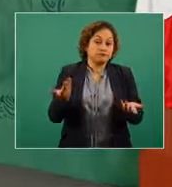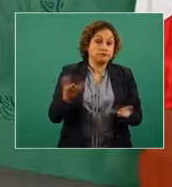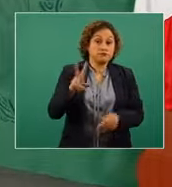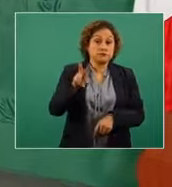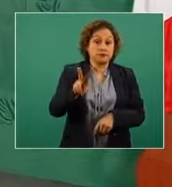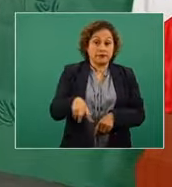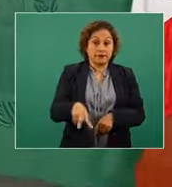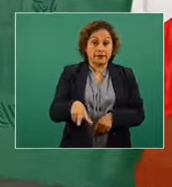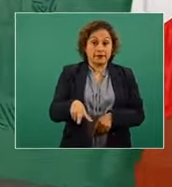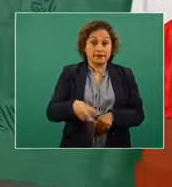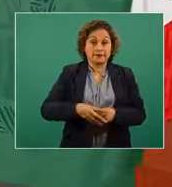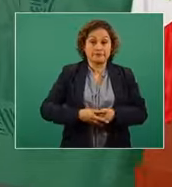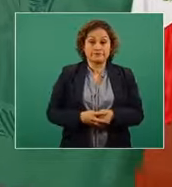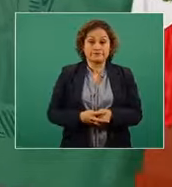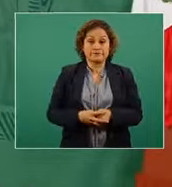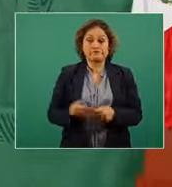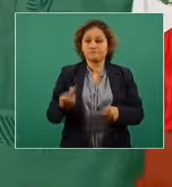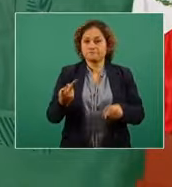ha habido